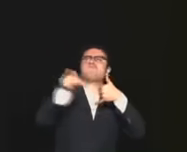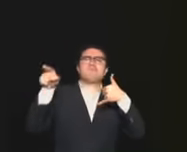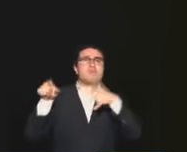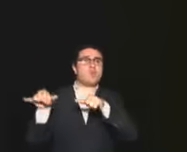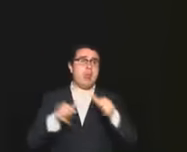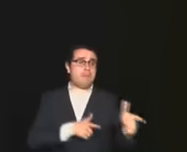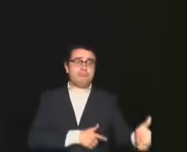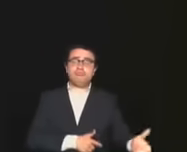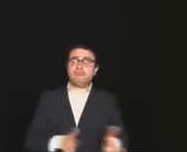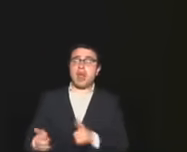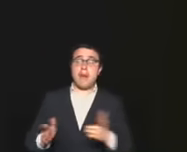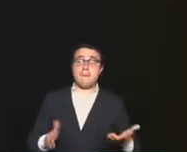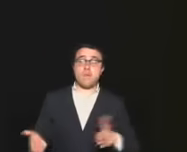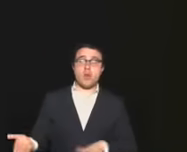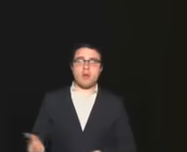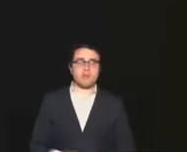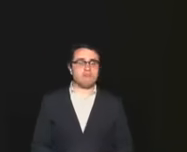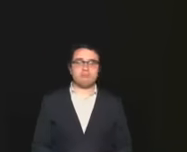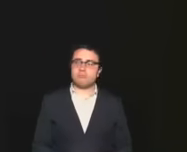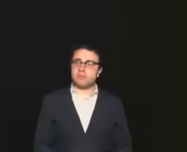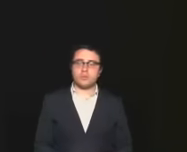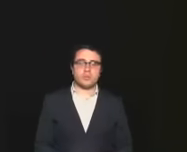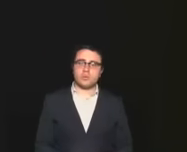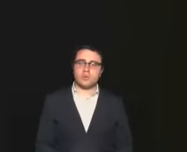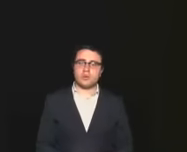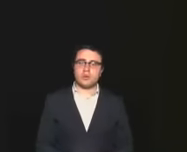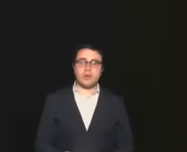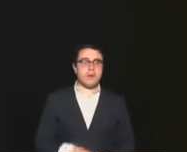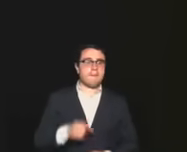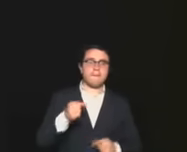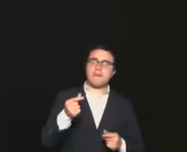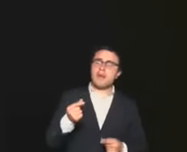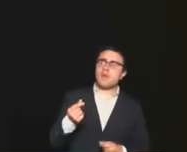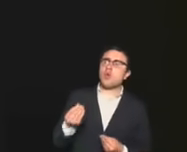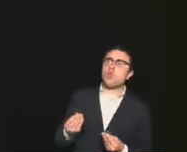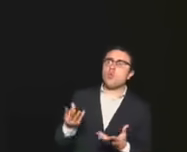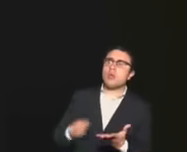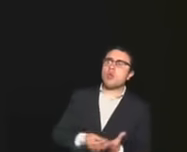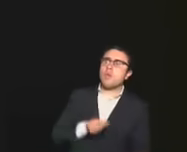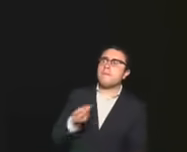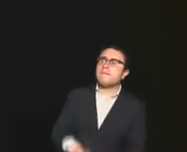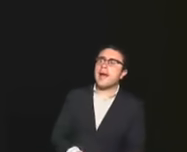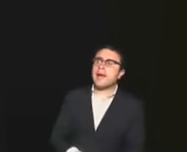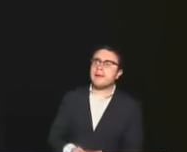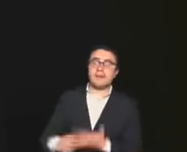están matando? No. ¿Cómo es la renta y cuánto pagas? Y se distribuye.